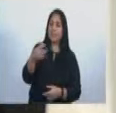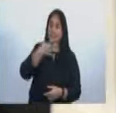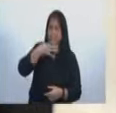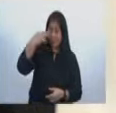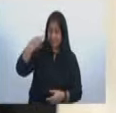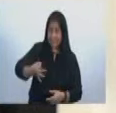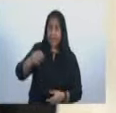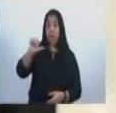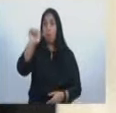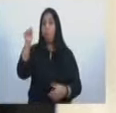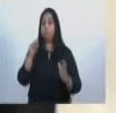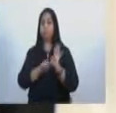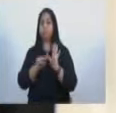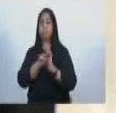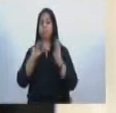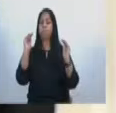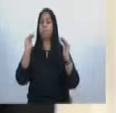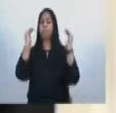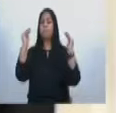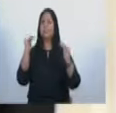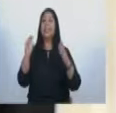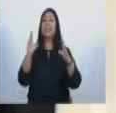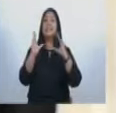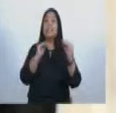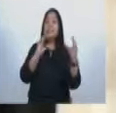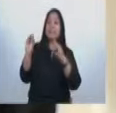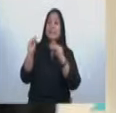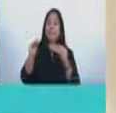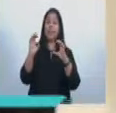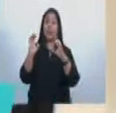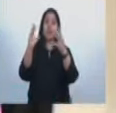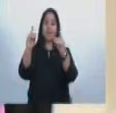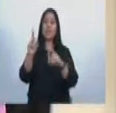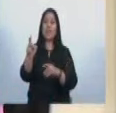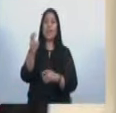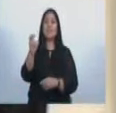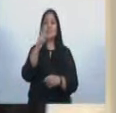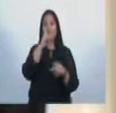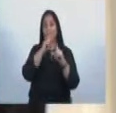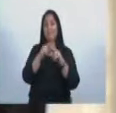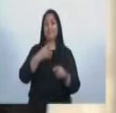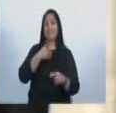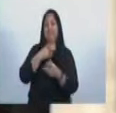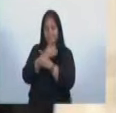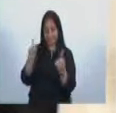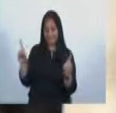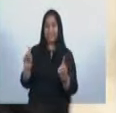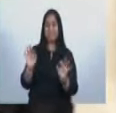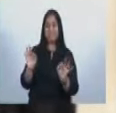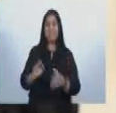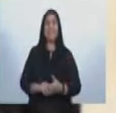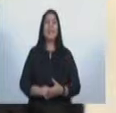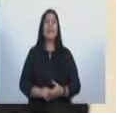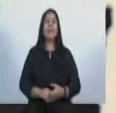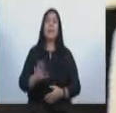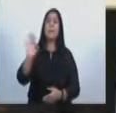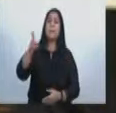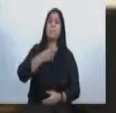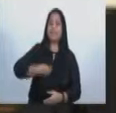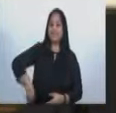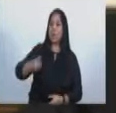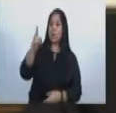es otro nivel diálogo educación así se construye democracia presidente un